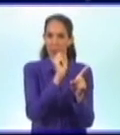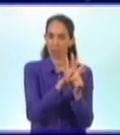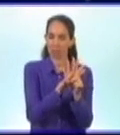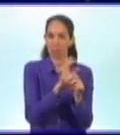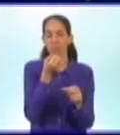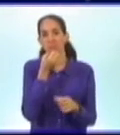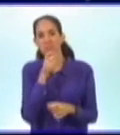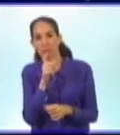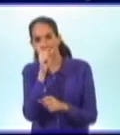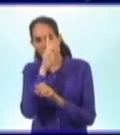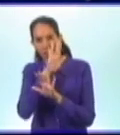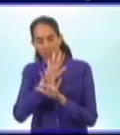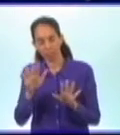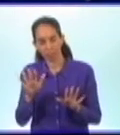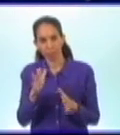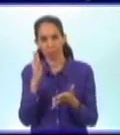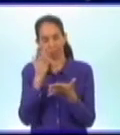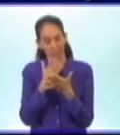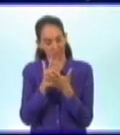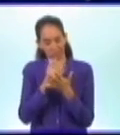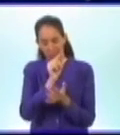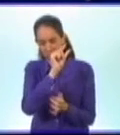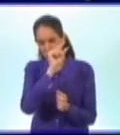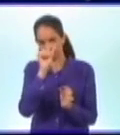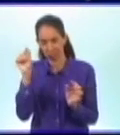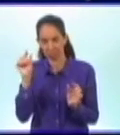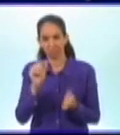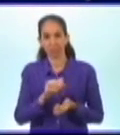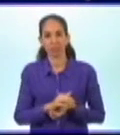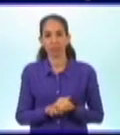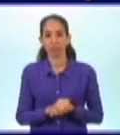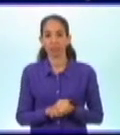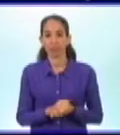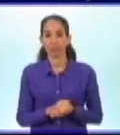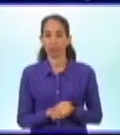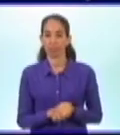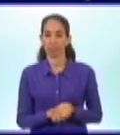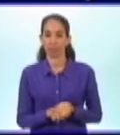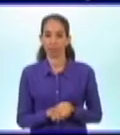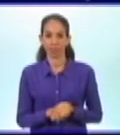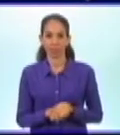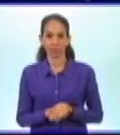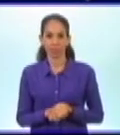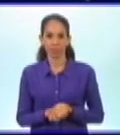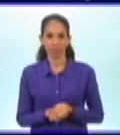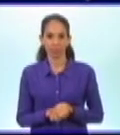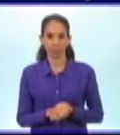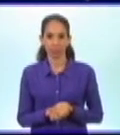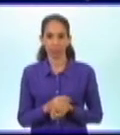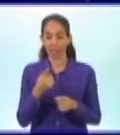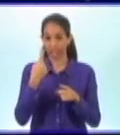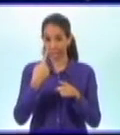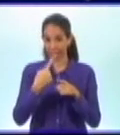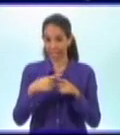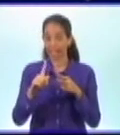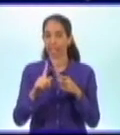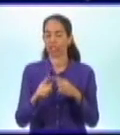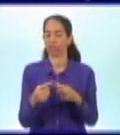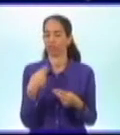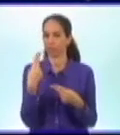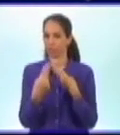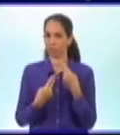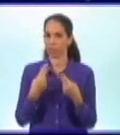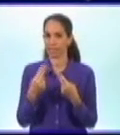una sola coma después del vocativo. Y si está al final, la coma iría delante. El otro signo que vemos